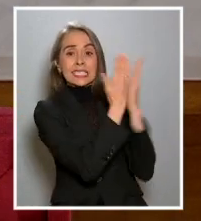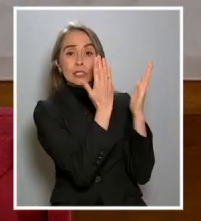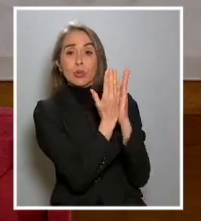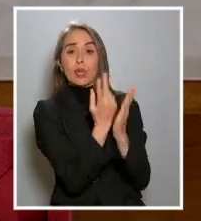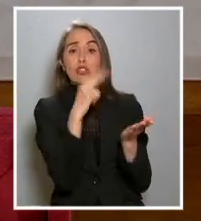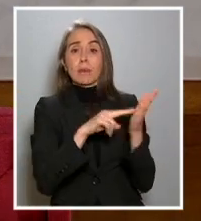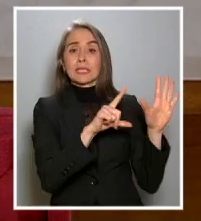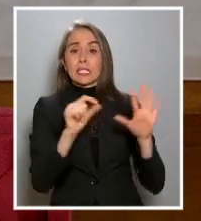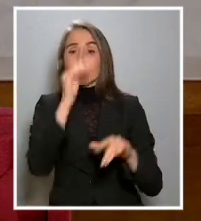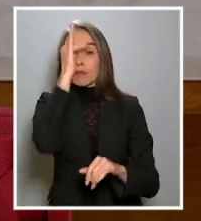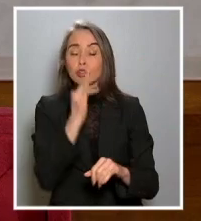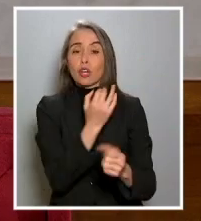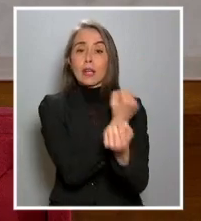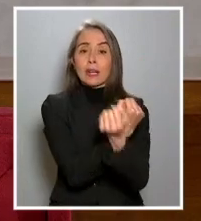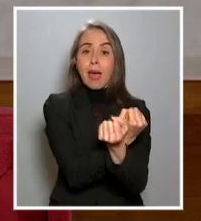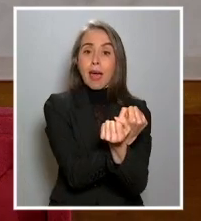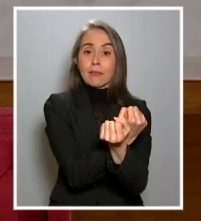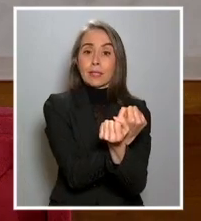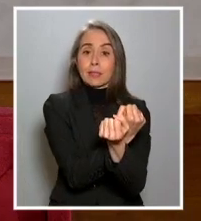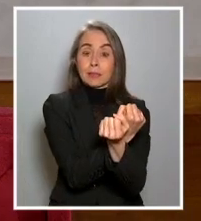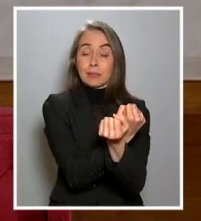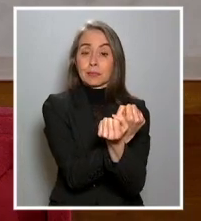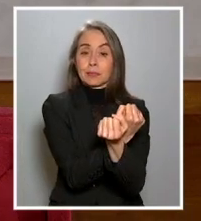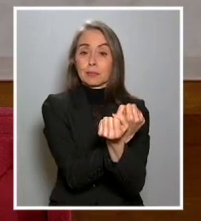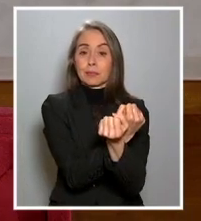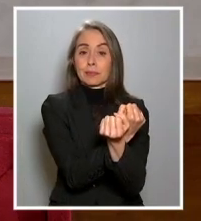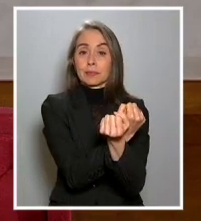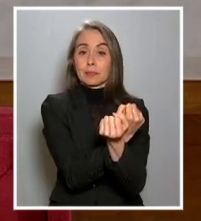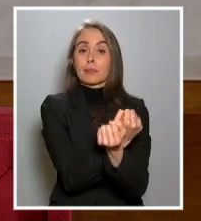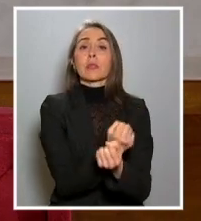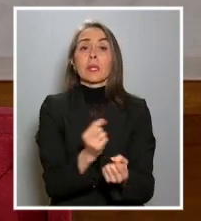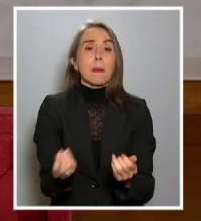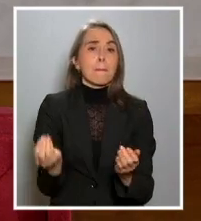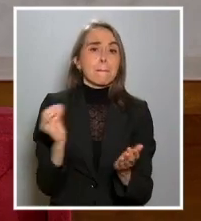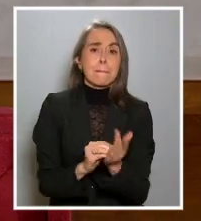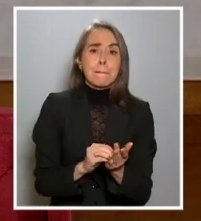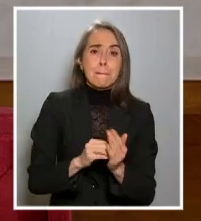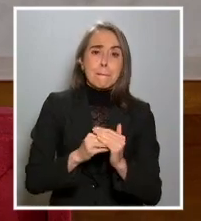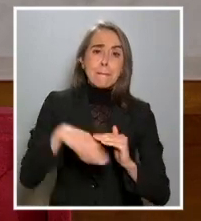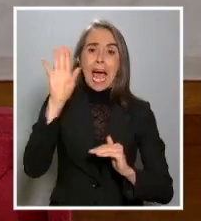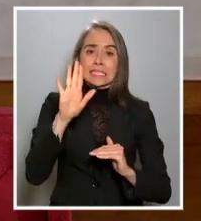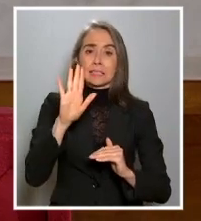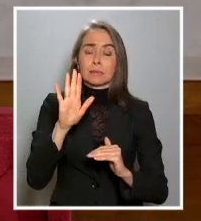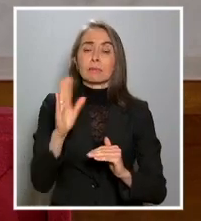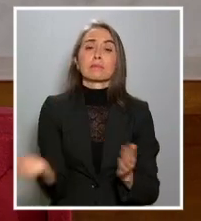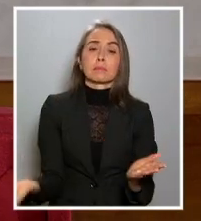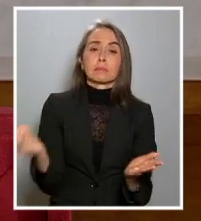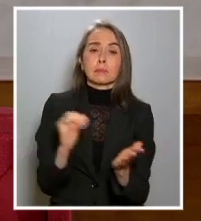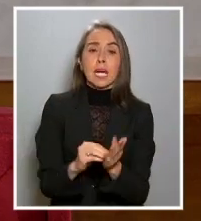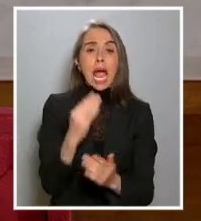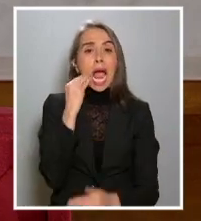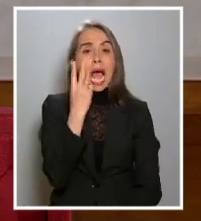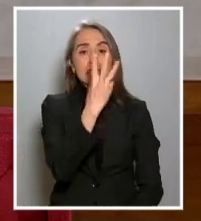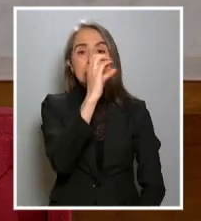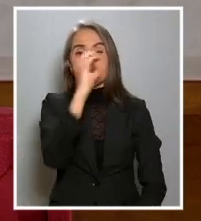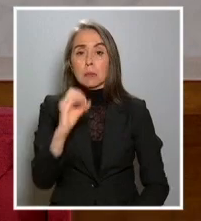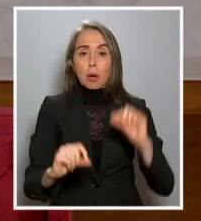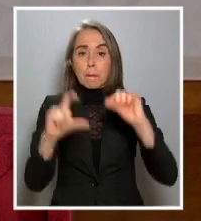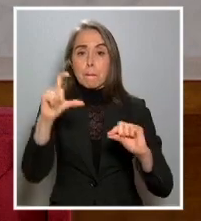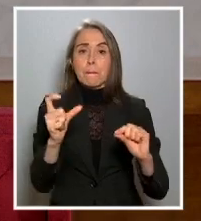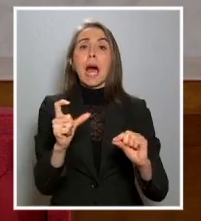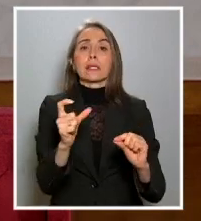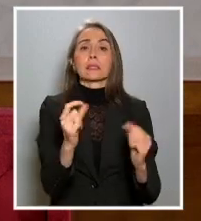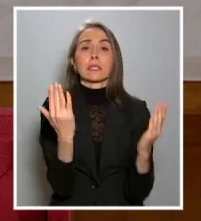2.700 funcionarios en las escuelas matrices de carabineros. Vamos a subir esta cifra en cerca de un 30%,